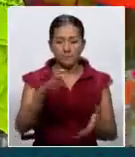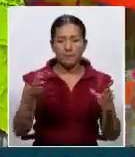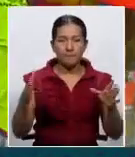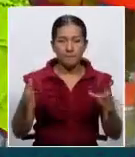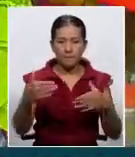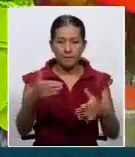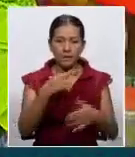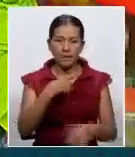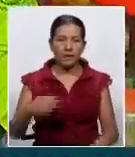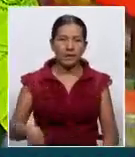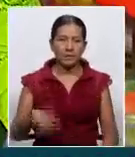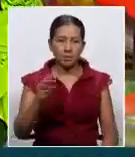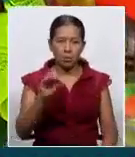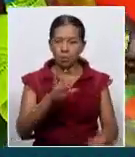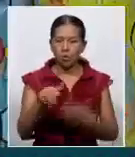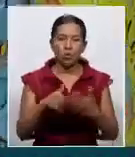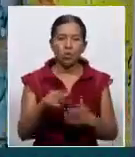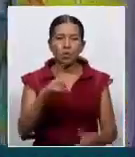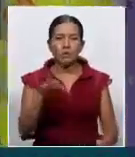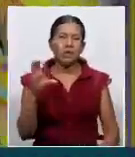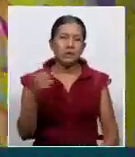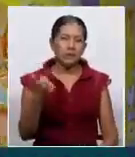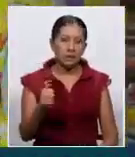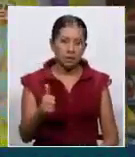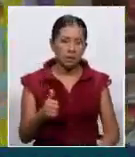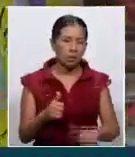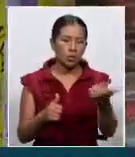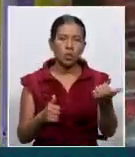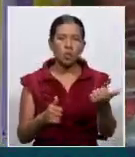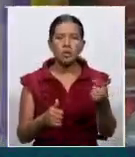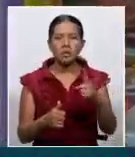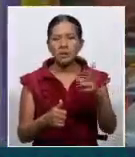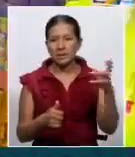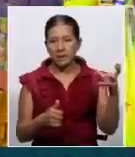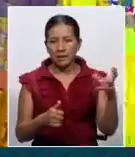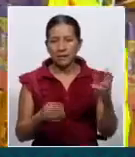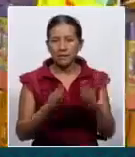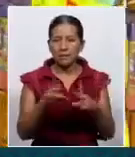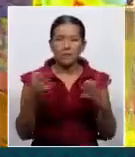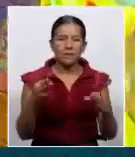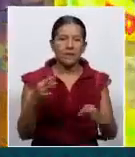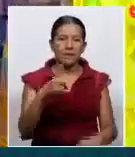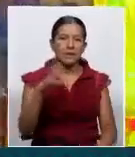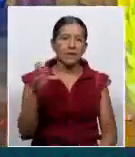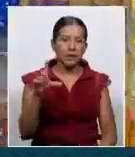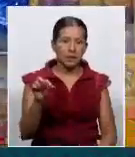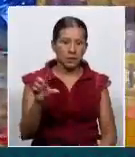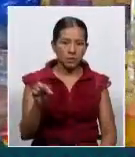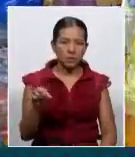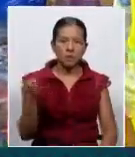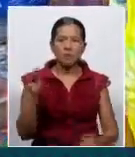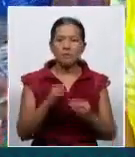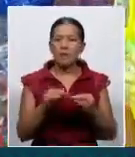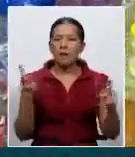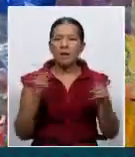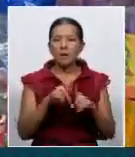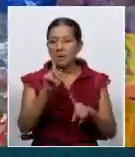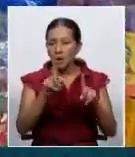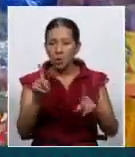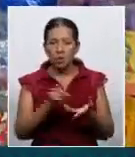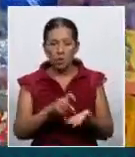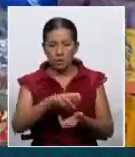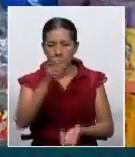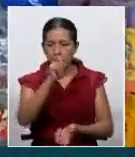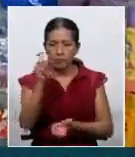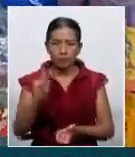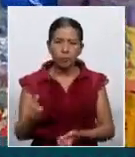Rey Momo estamos dando 110, el otro 100, la fiesta 120, hasta de 80 bolivianos